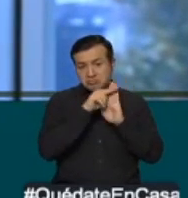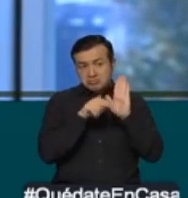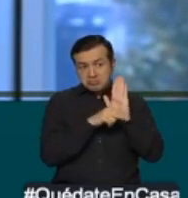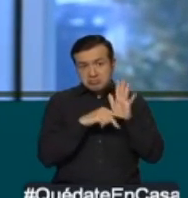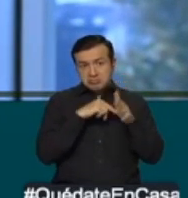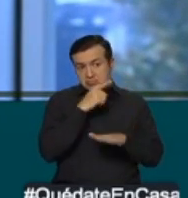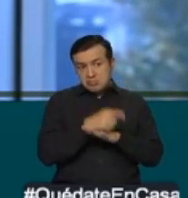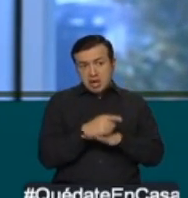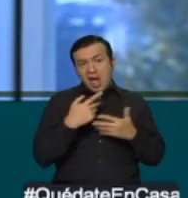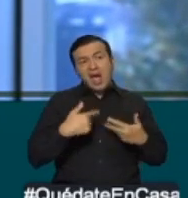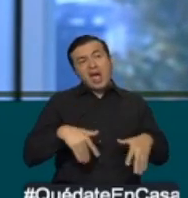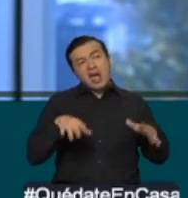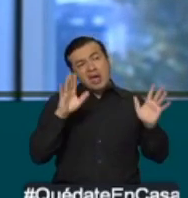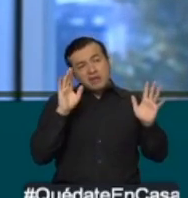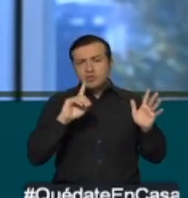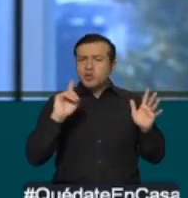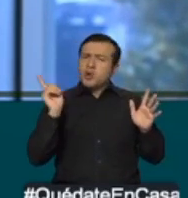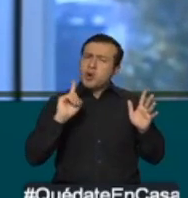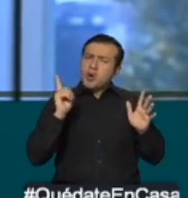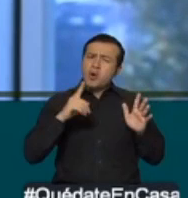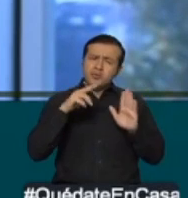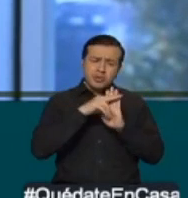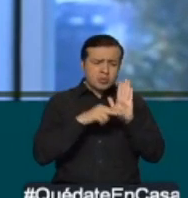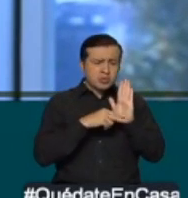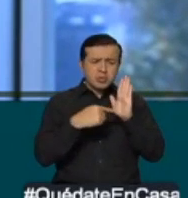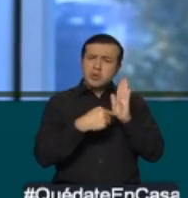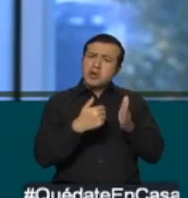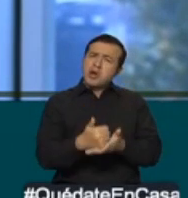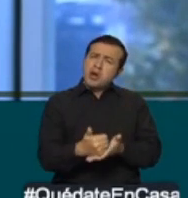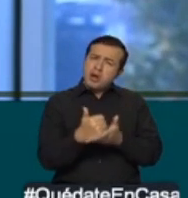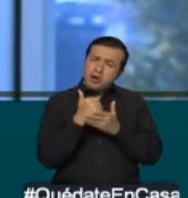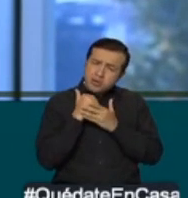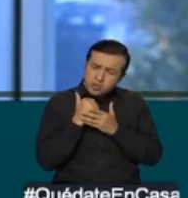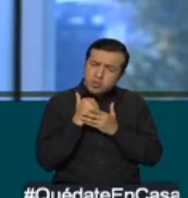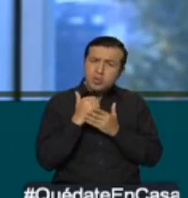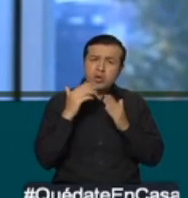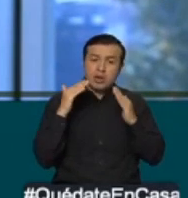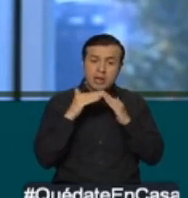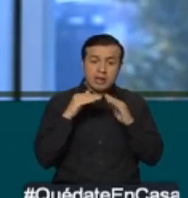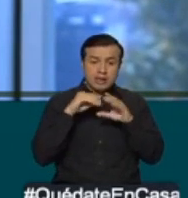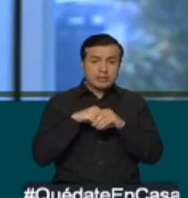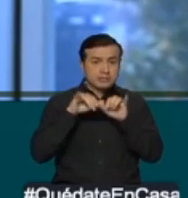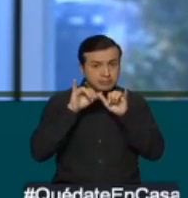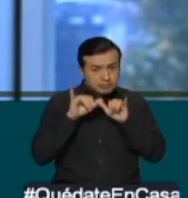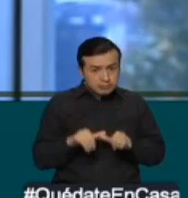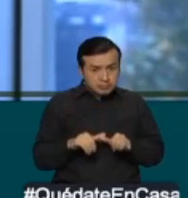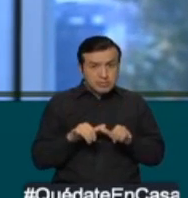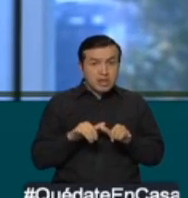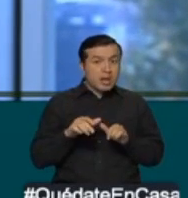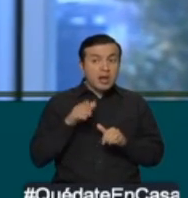en vano son medidas que nos permiten restringir la movilidad en el país como bien decía andrés del